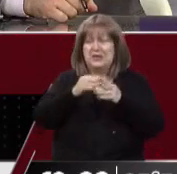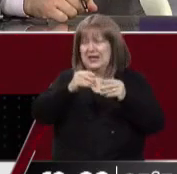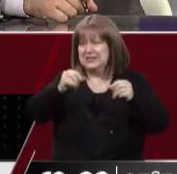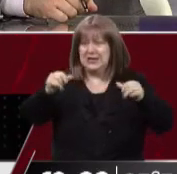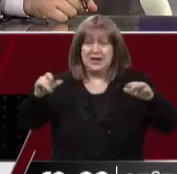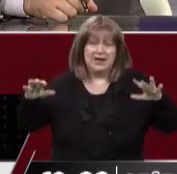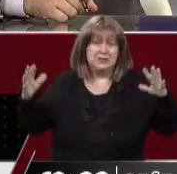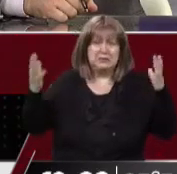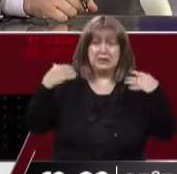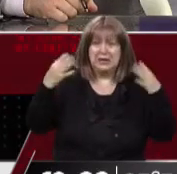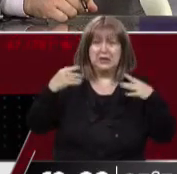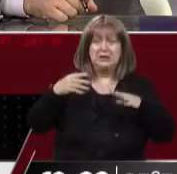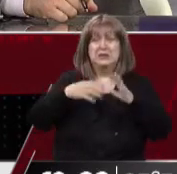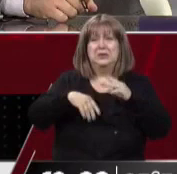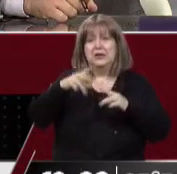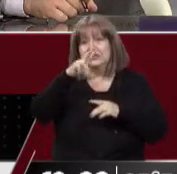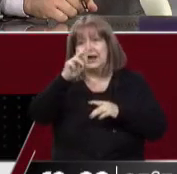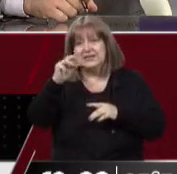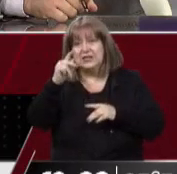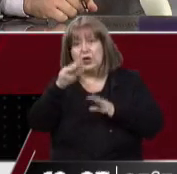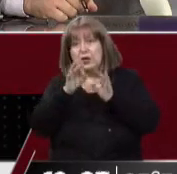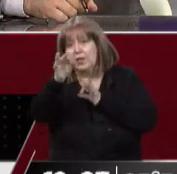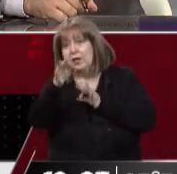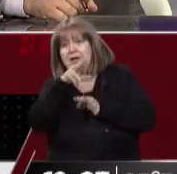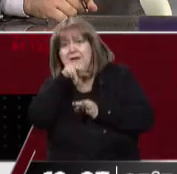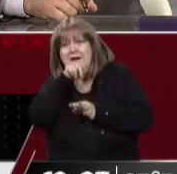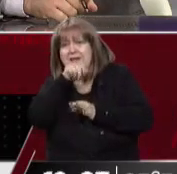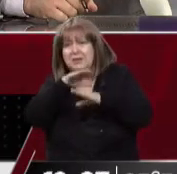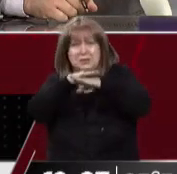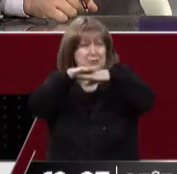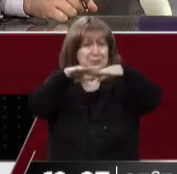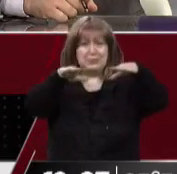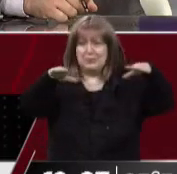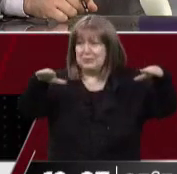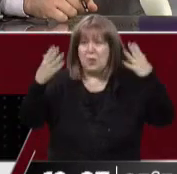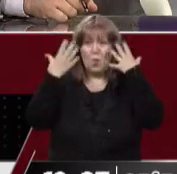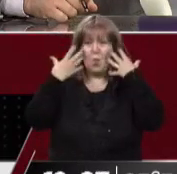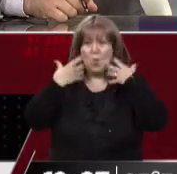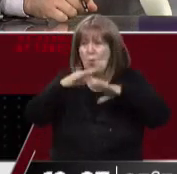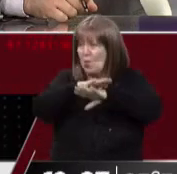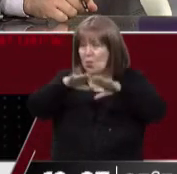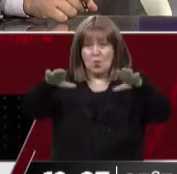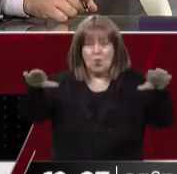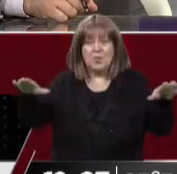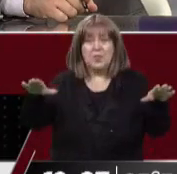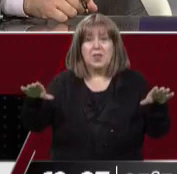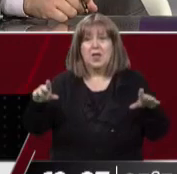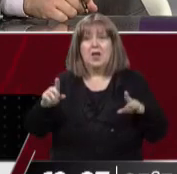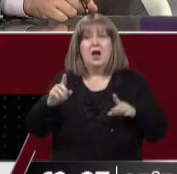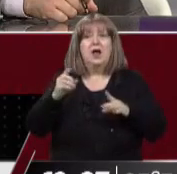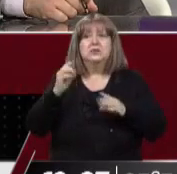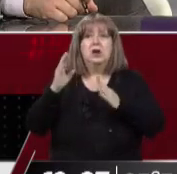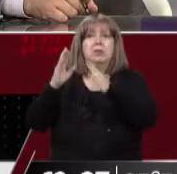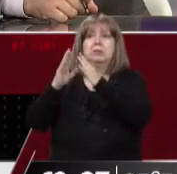desierto en lugares donde había 300 kilómetros que en teoría no había nada. O sea, no había nada literalmente, había un que otro